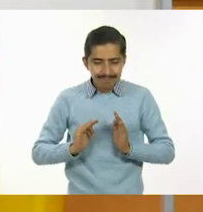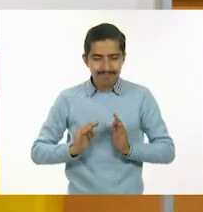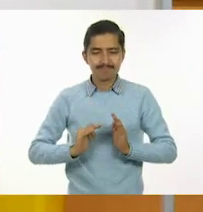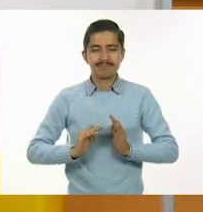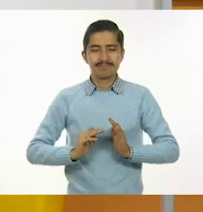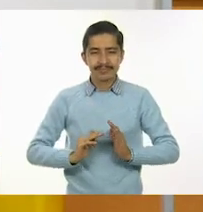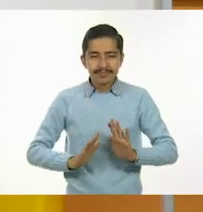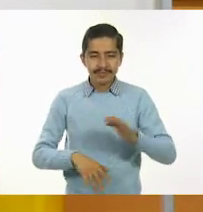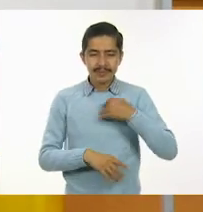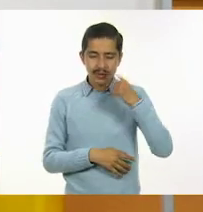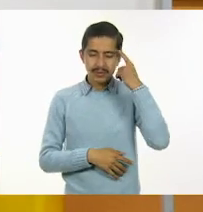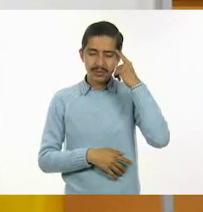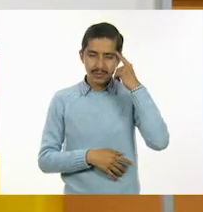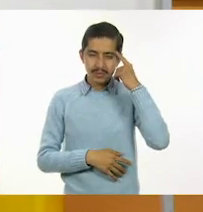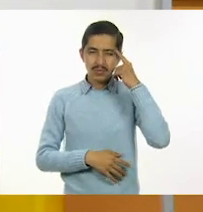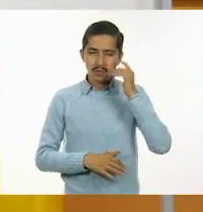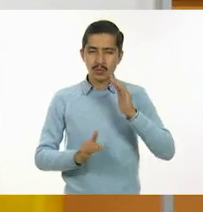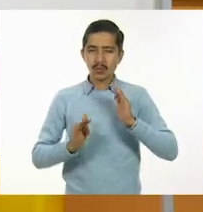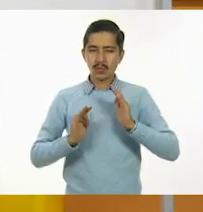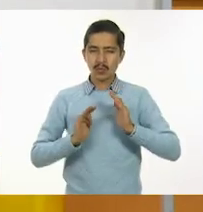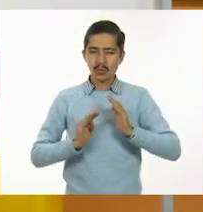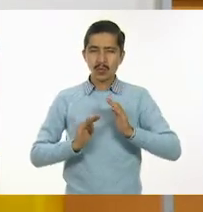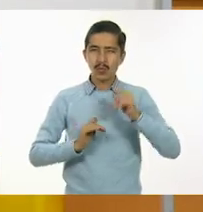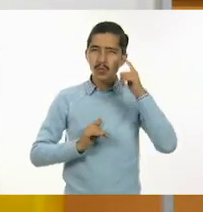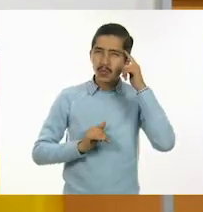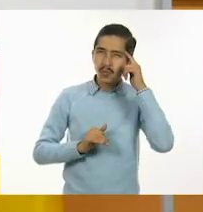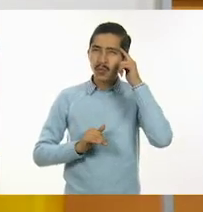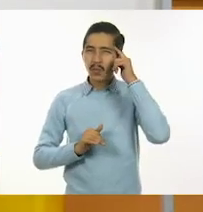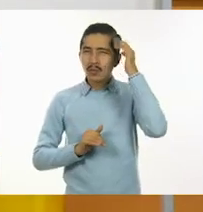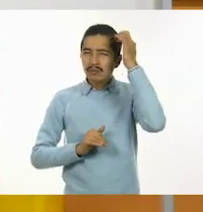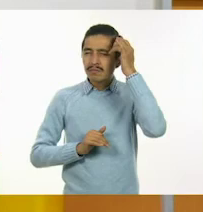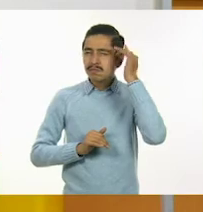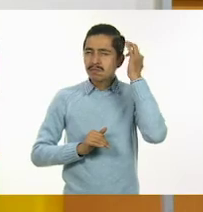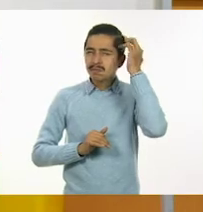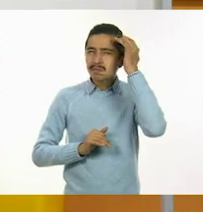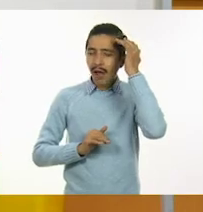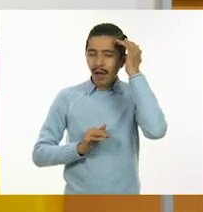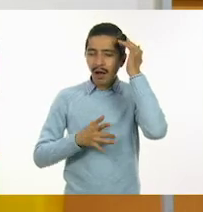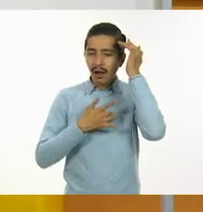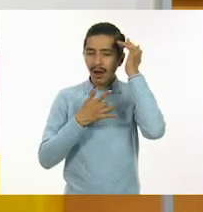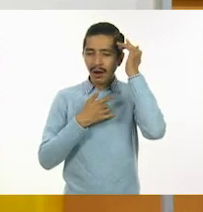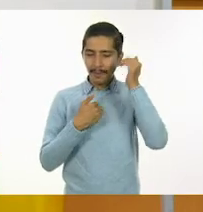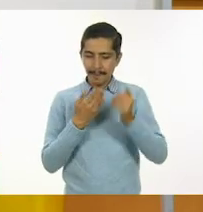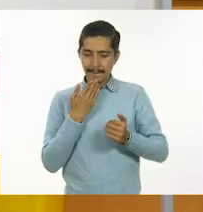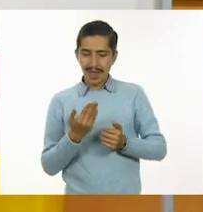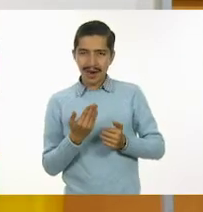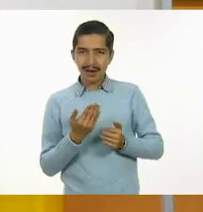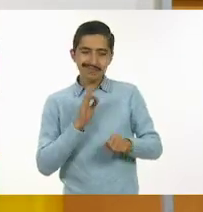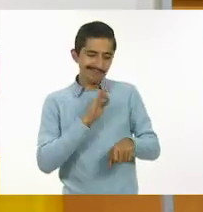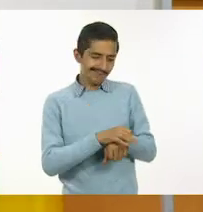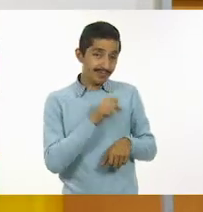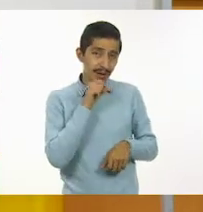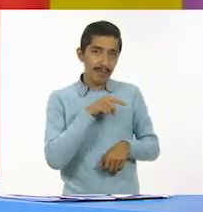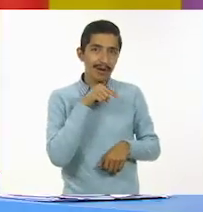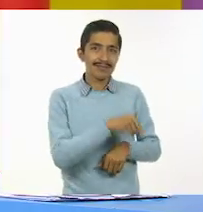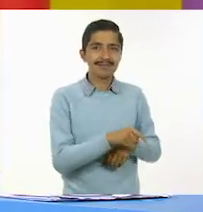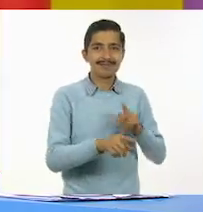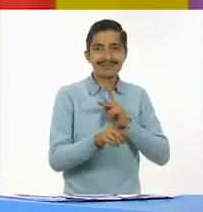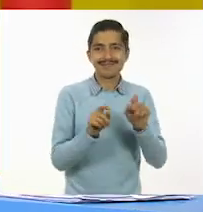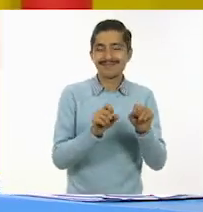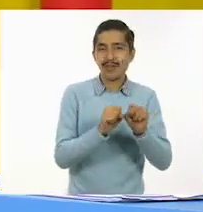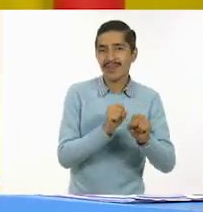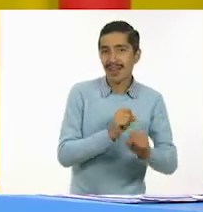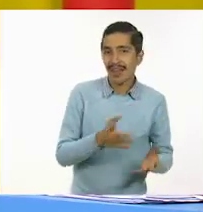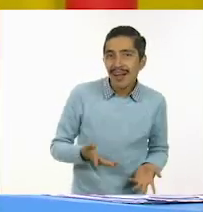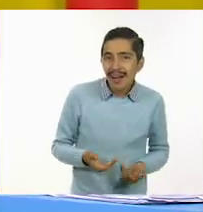las cosas con tranquilidad, pensando las respuestas, me hizo sentir bien a mí e hizo sentir bien a Eugenio también. ¡Ay, qué